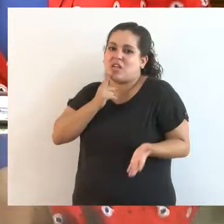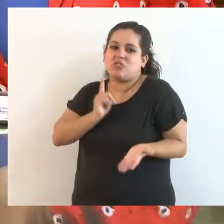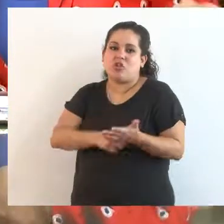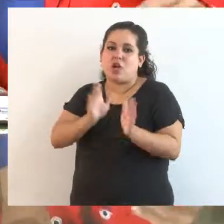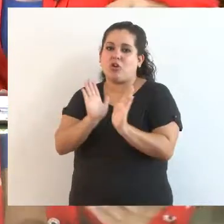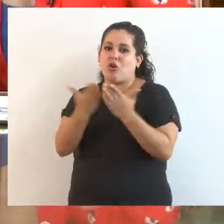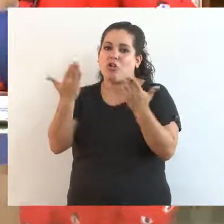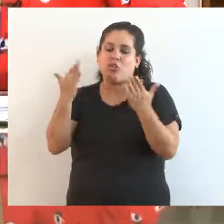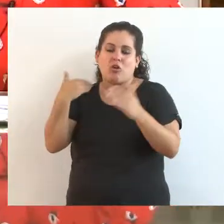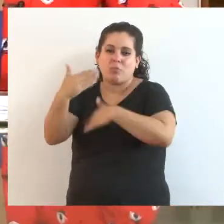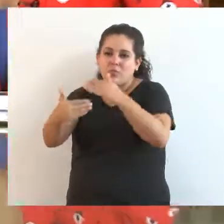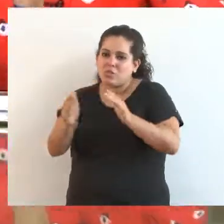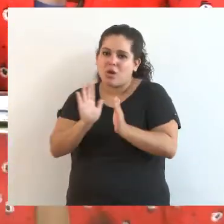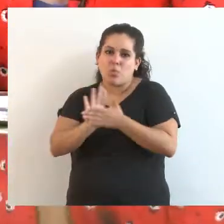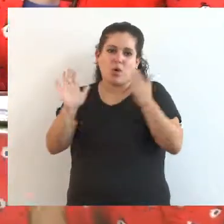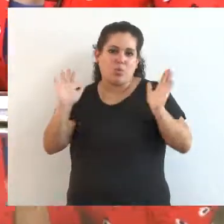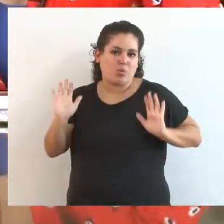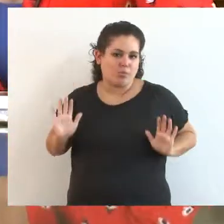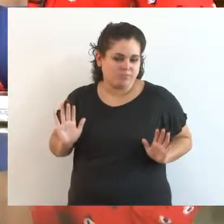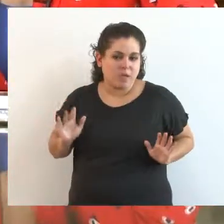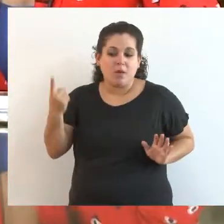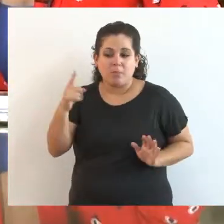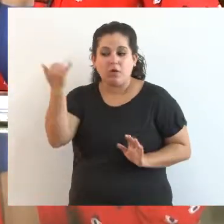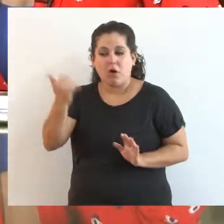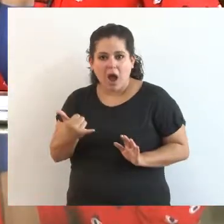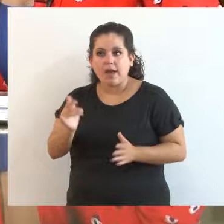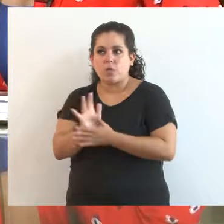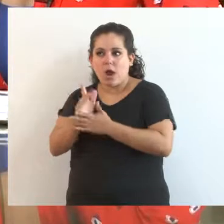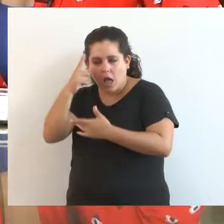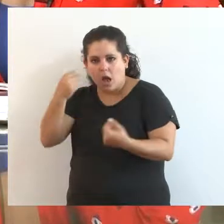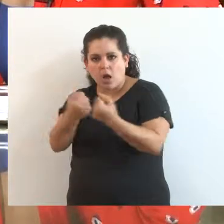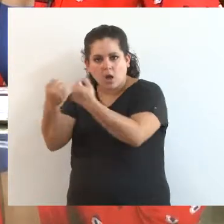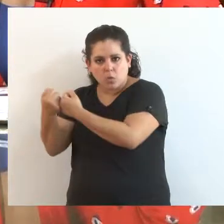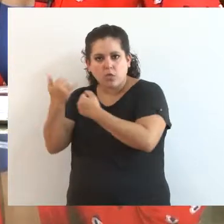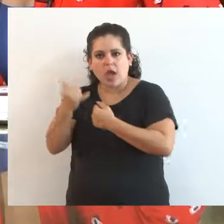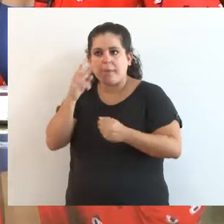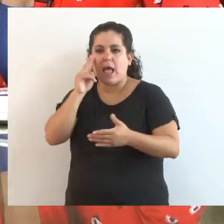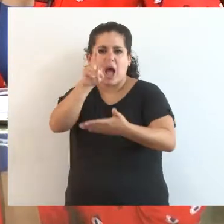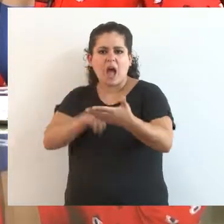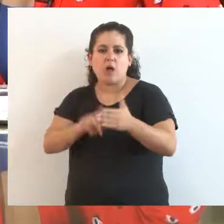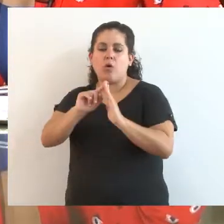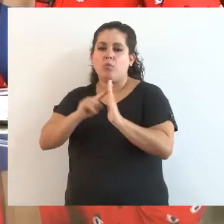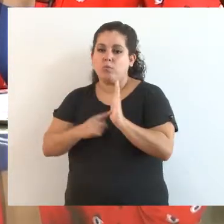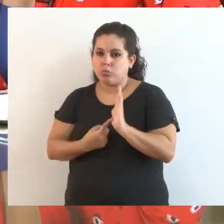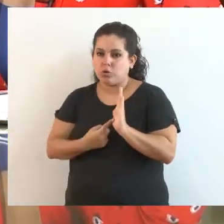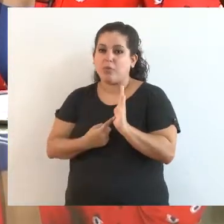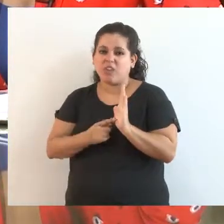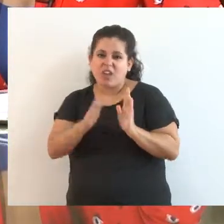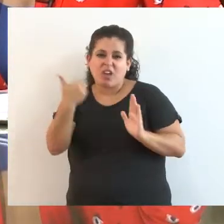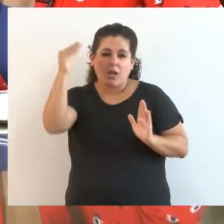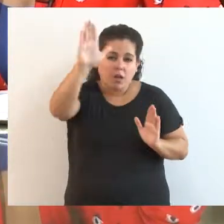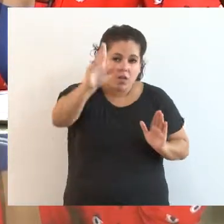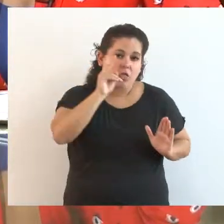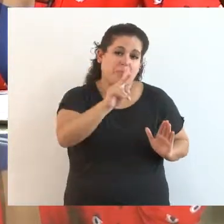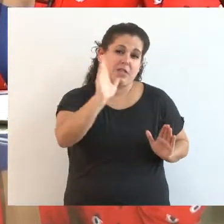sancionamos el nuevo código, por eso pregunto. Pero hay como una generación de consenso de ver algunos puntitos, porque como se implementa